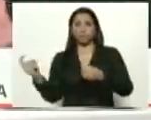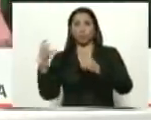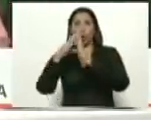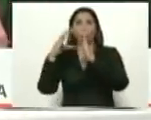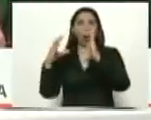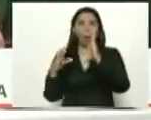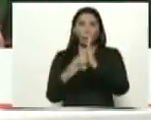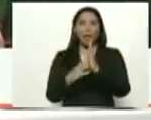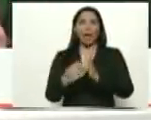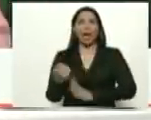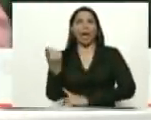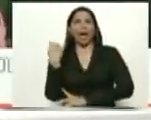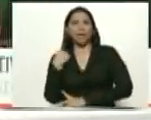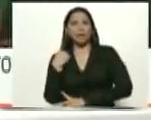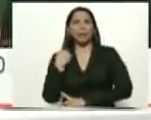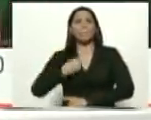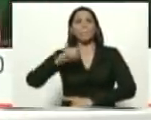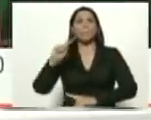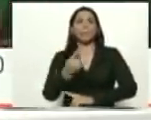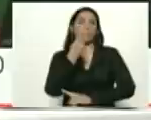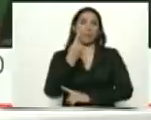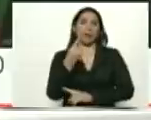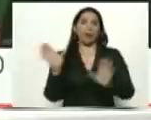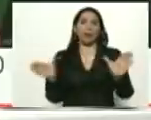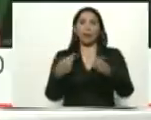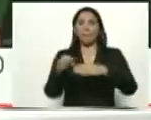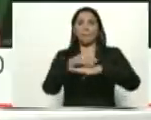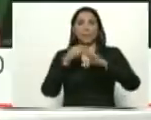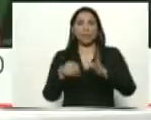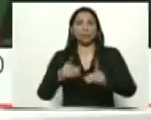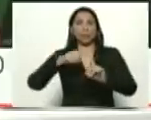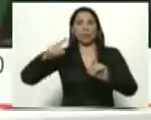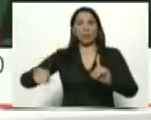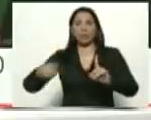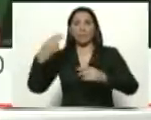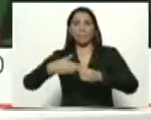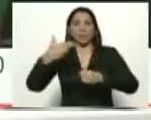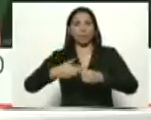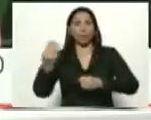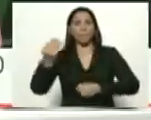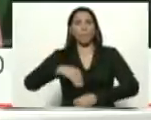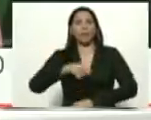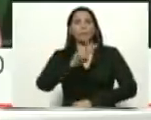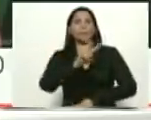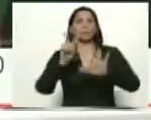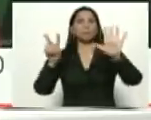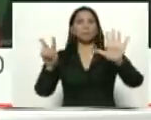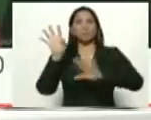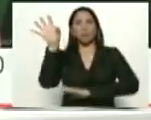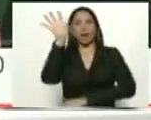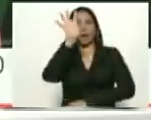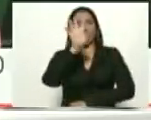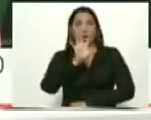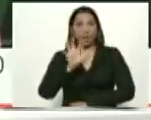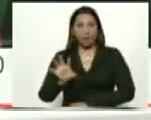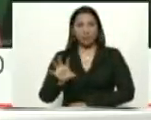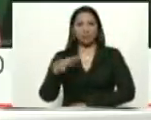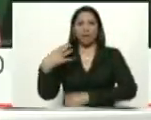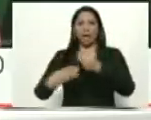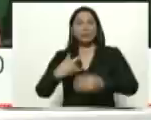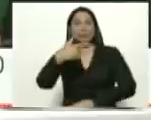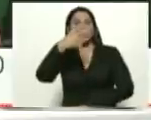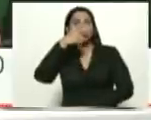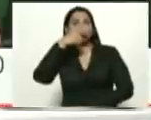reunión de los ministros de energía, de los ministros de petróleo, de más de 27 países. Se está haciendo un